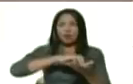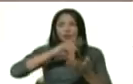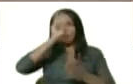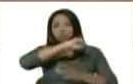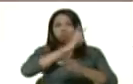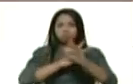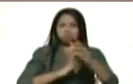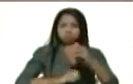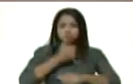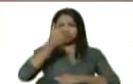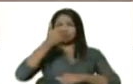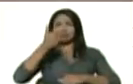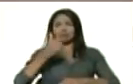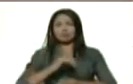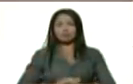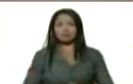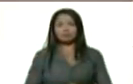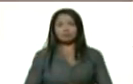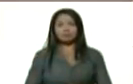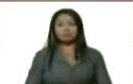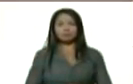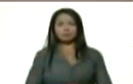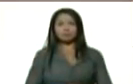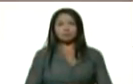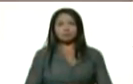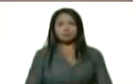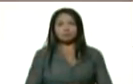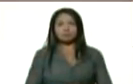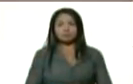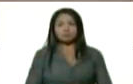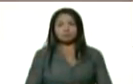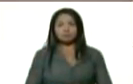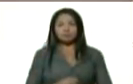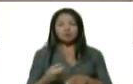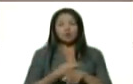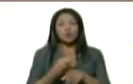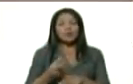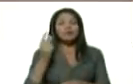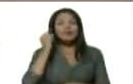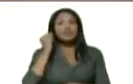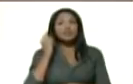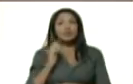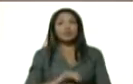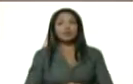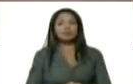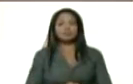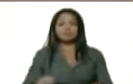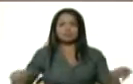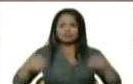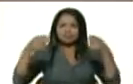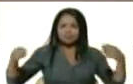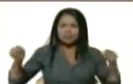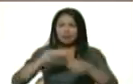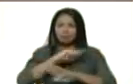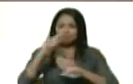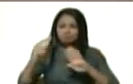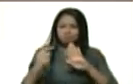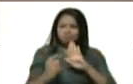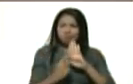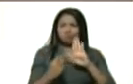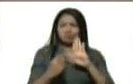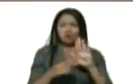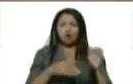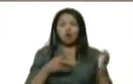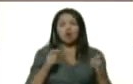potencia, Rodolfo Marcos Torres. Está la gobernadora llanera, llanerita, de